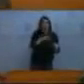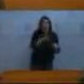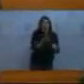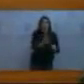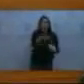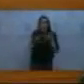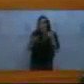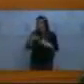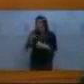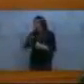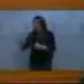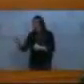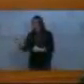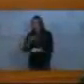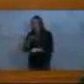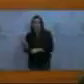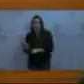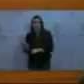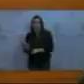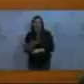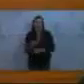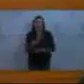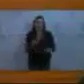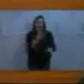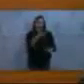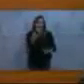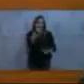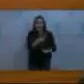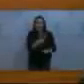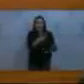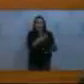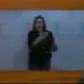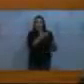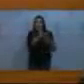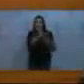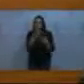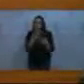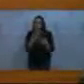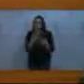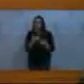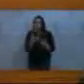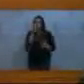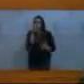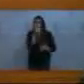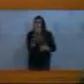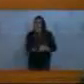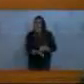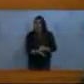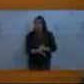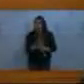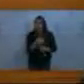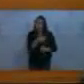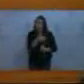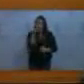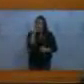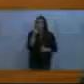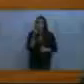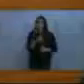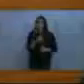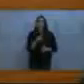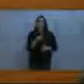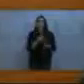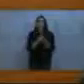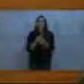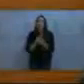cuántos recursos de alzada tiene usted a la puerta del Tribunal Contencioso Administrativo? A la puerta. Pronto se enterará. ¿Quién paga estas